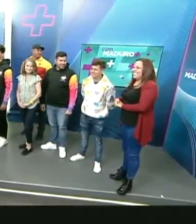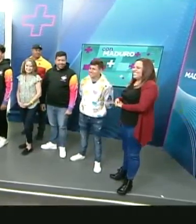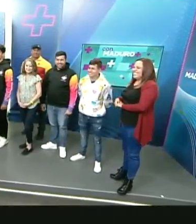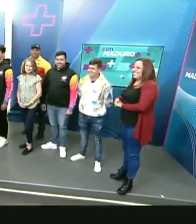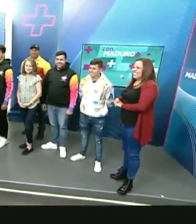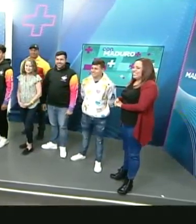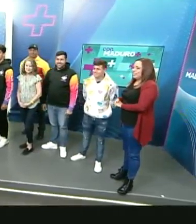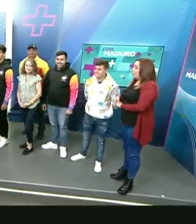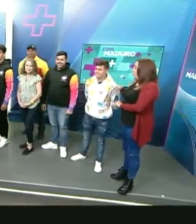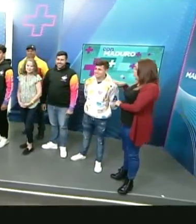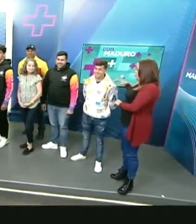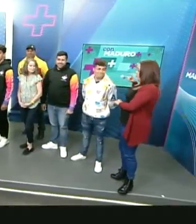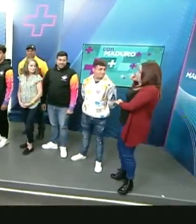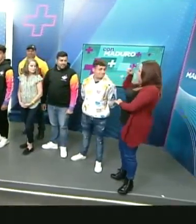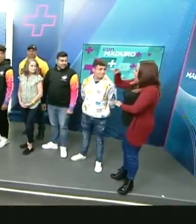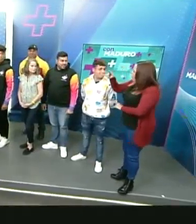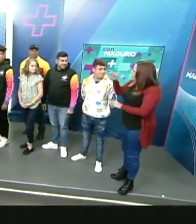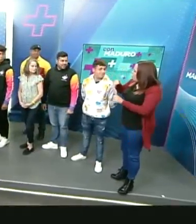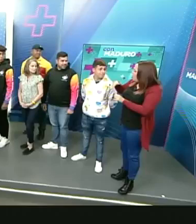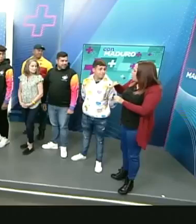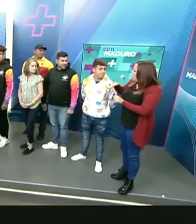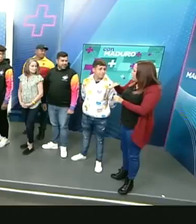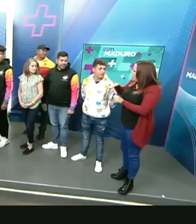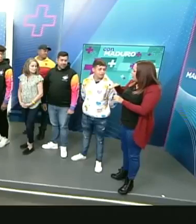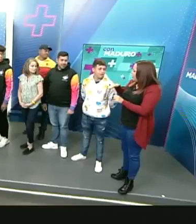excelente. Es. ¿Y viajaste a dónde?